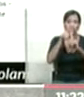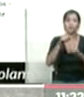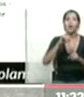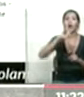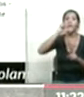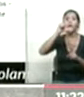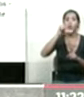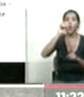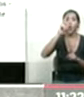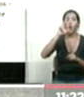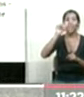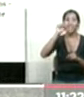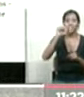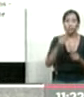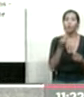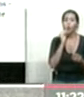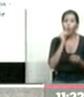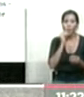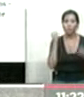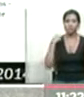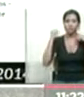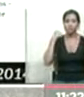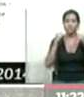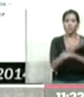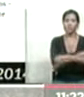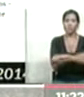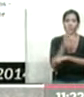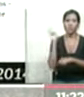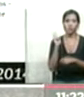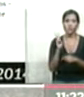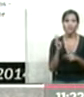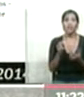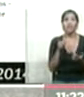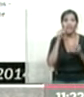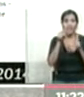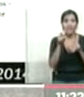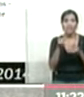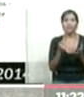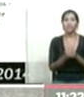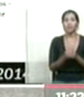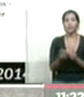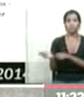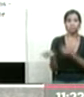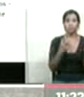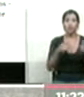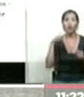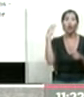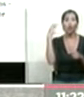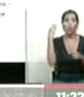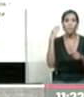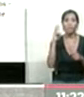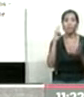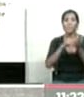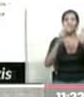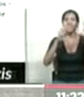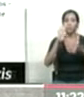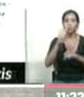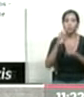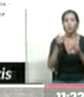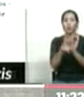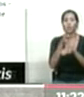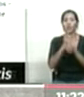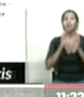de la oposición venezolana, colaborador de Álvaro Uribe. Salé fue deportado de Colombia en 2014 por el gobierno de Santos